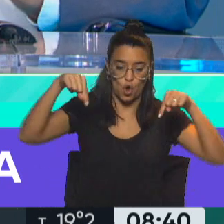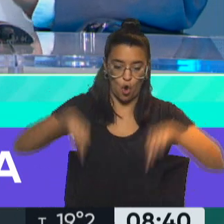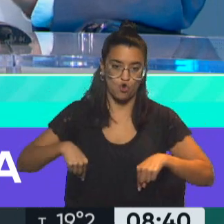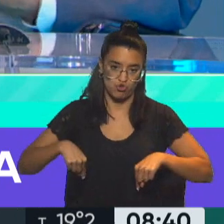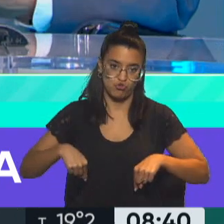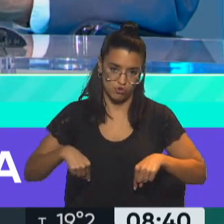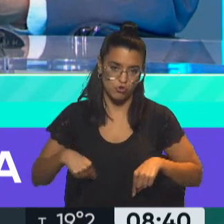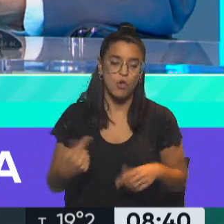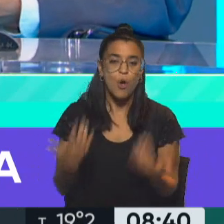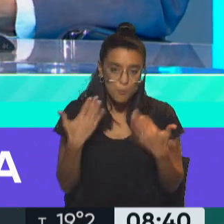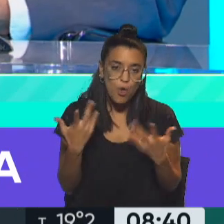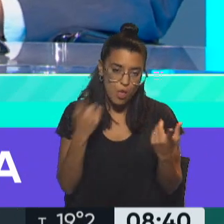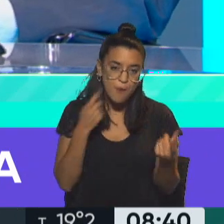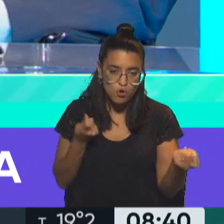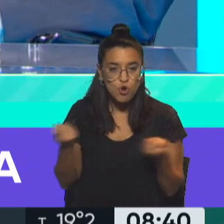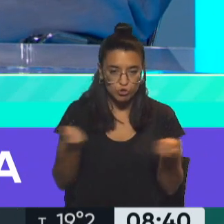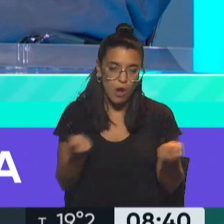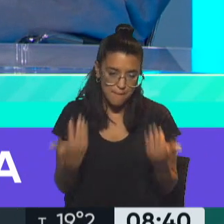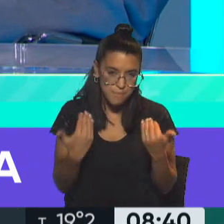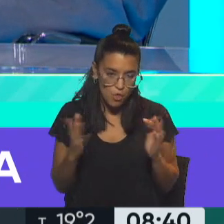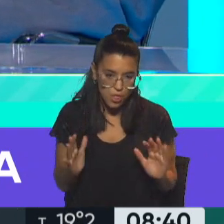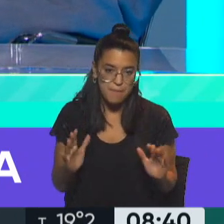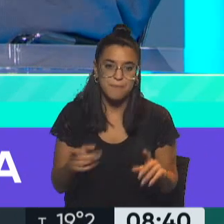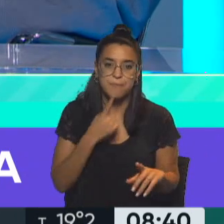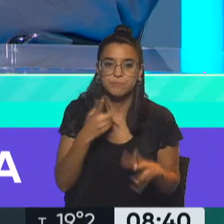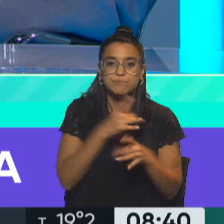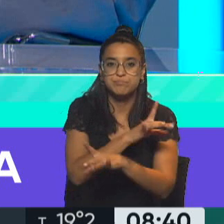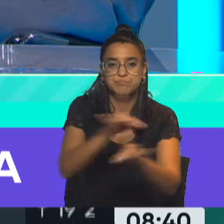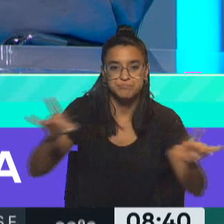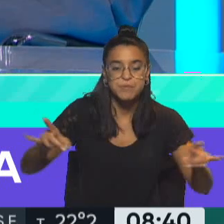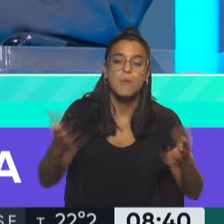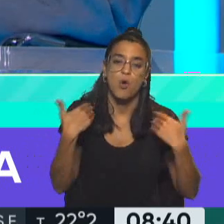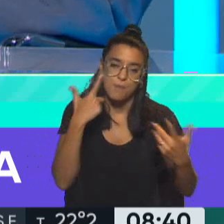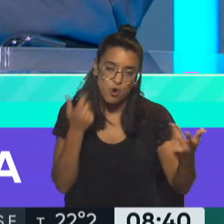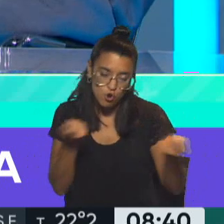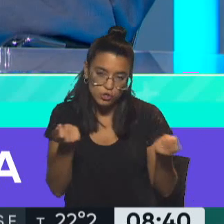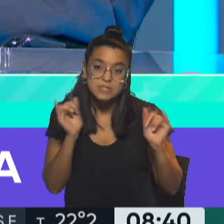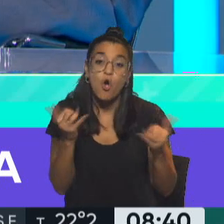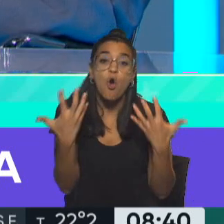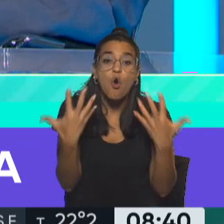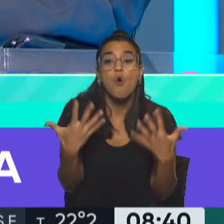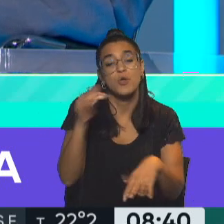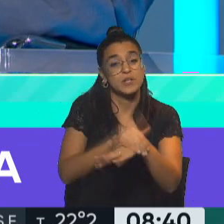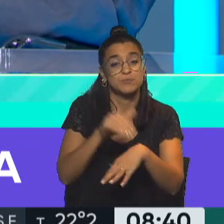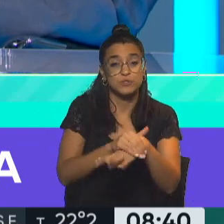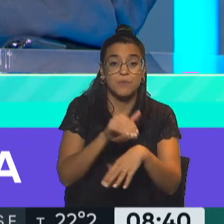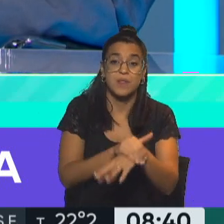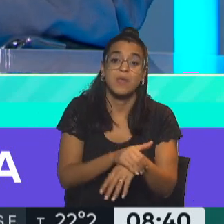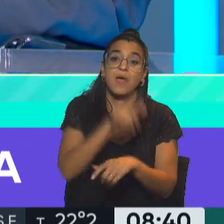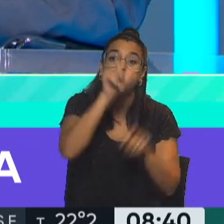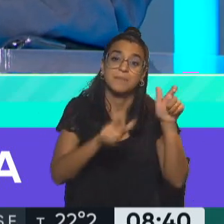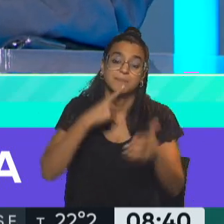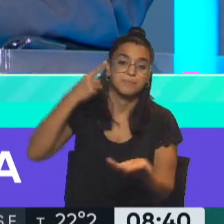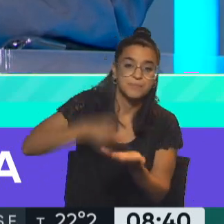que podemos controlar esta epidemia y que obviamente hay una responsabilidad de tomadores de